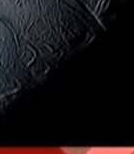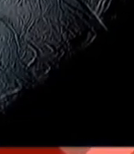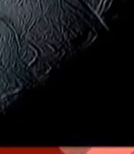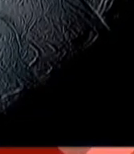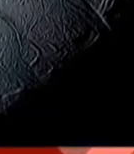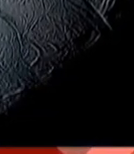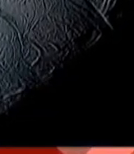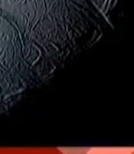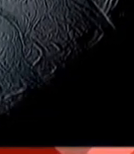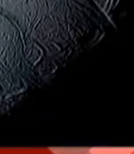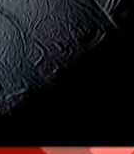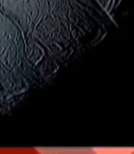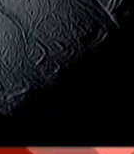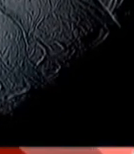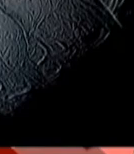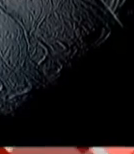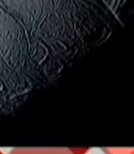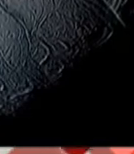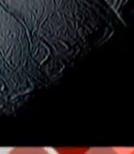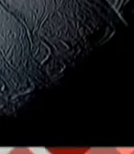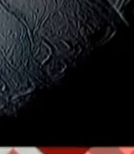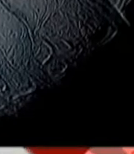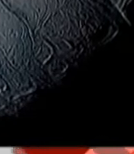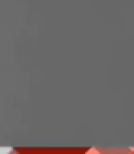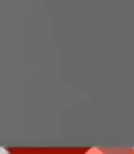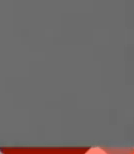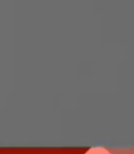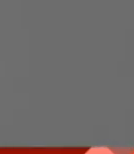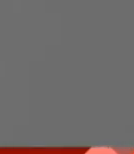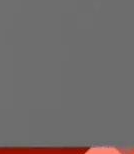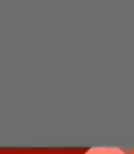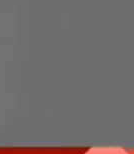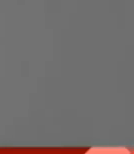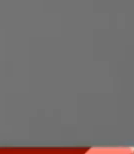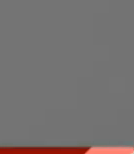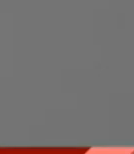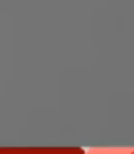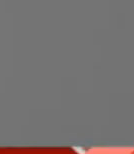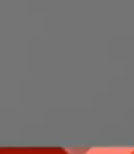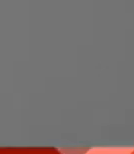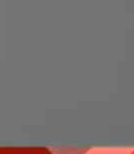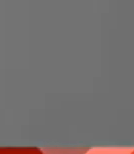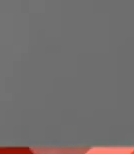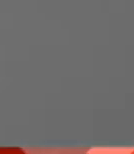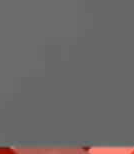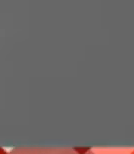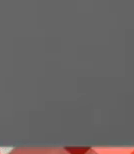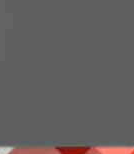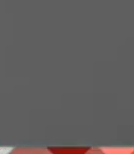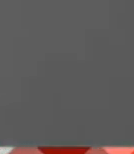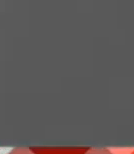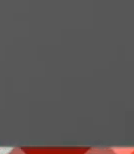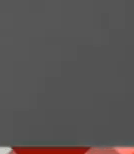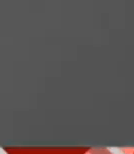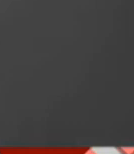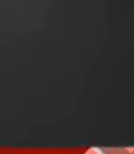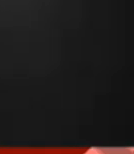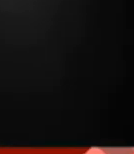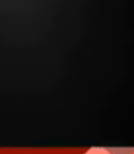o SELFIE por su acrónimo, está diseñado para detectar radiación media en terahercios